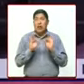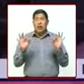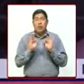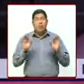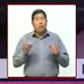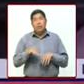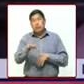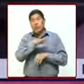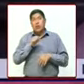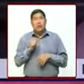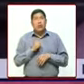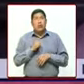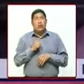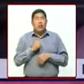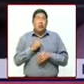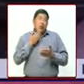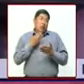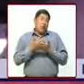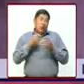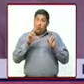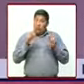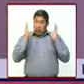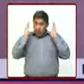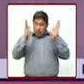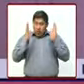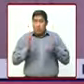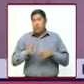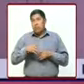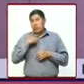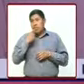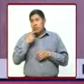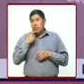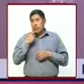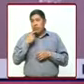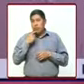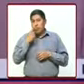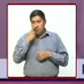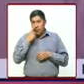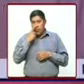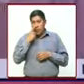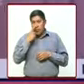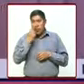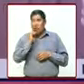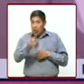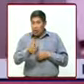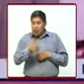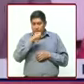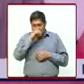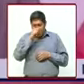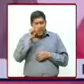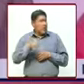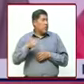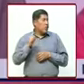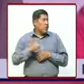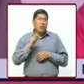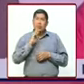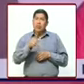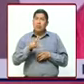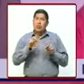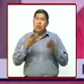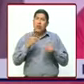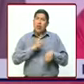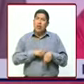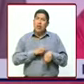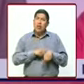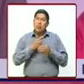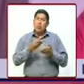a los de este lado. Bueno, o sea, no va a haber atención. No. Se quedarían sin empadronarse. Sí. Tendrían que volver mañana. Sí, no, realmente no hay tiempo